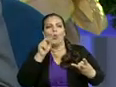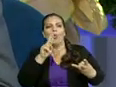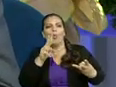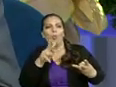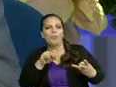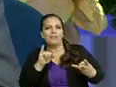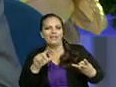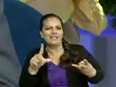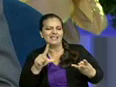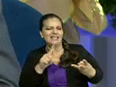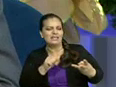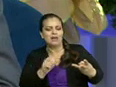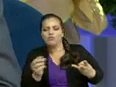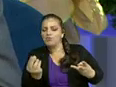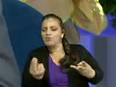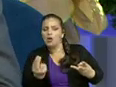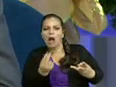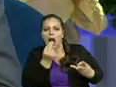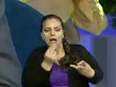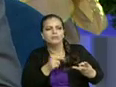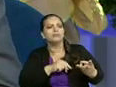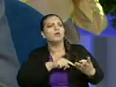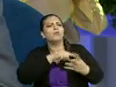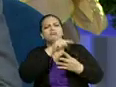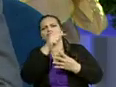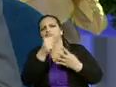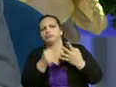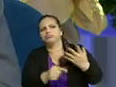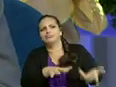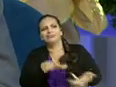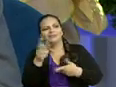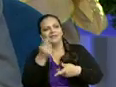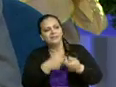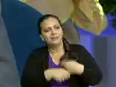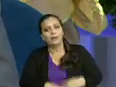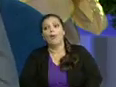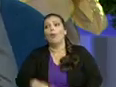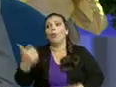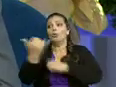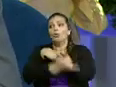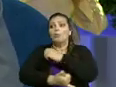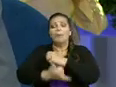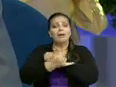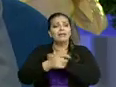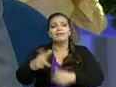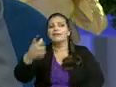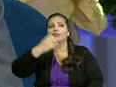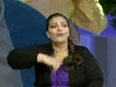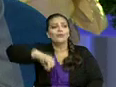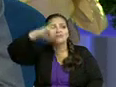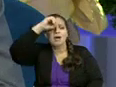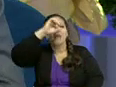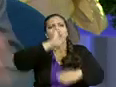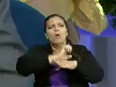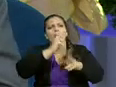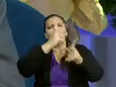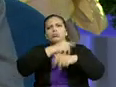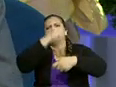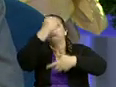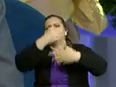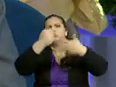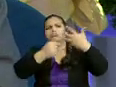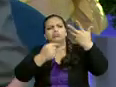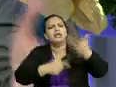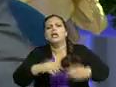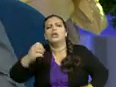conozca de la calidad y de la bondad que tienen nuestros productos. En eso estamos enfocados, Luiso, en crecer las exportaciones, y estoy seguro que